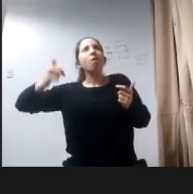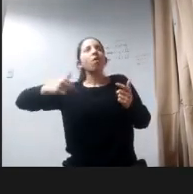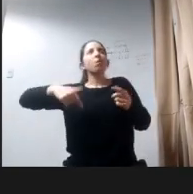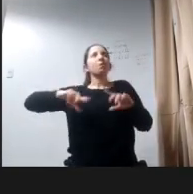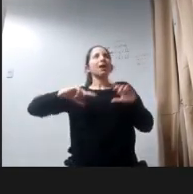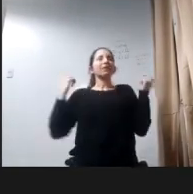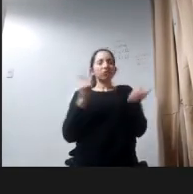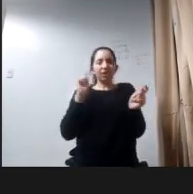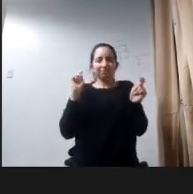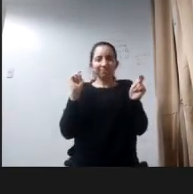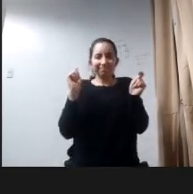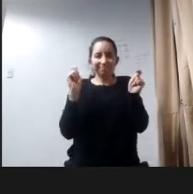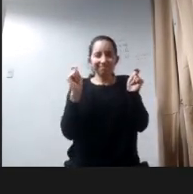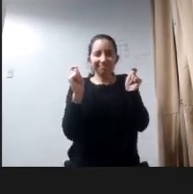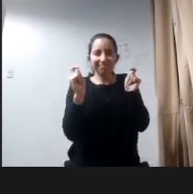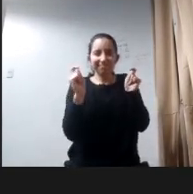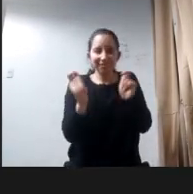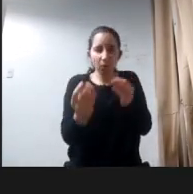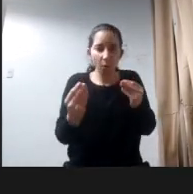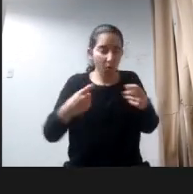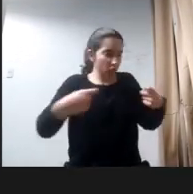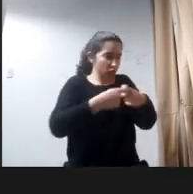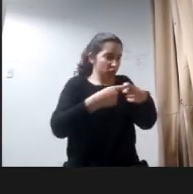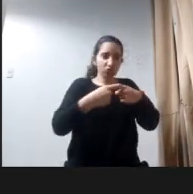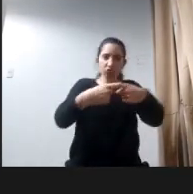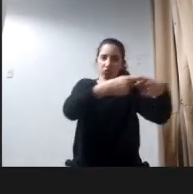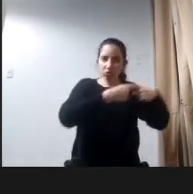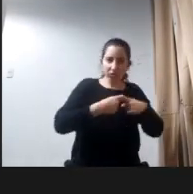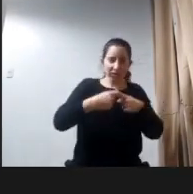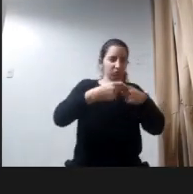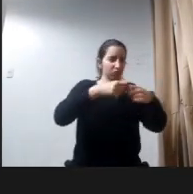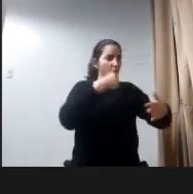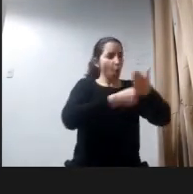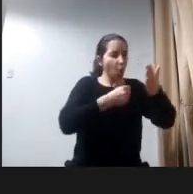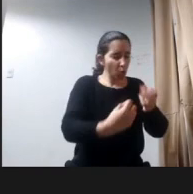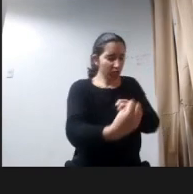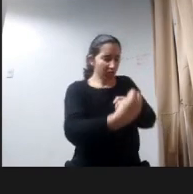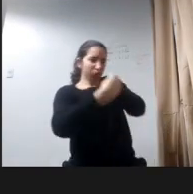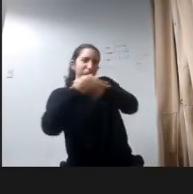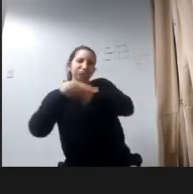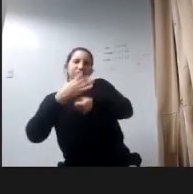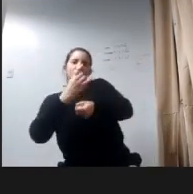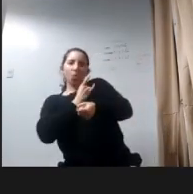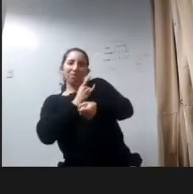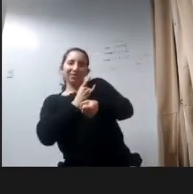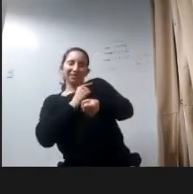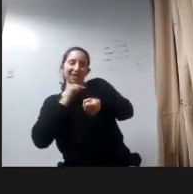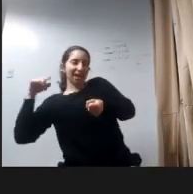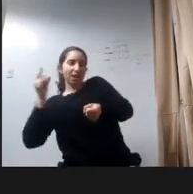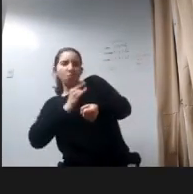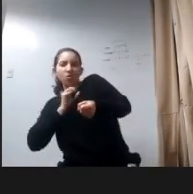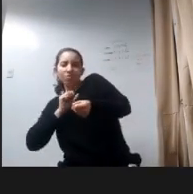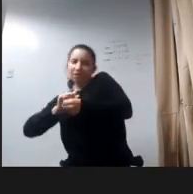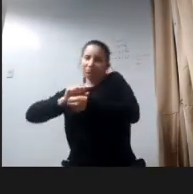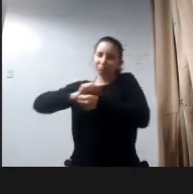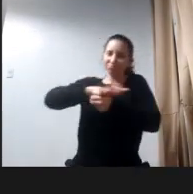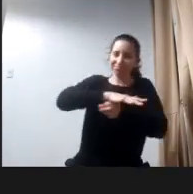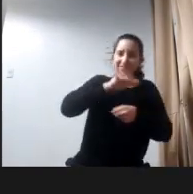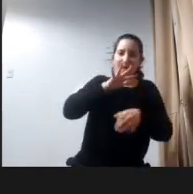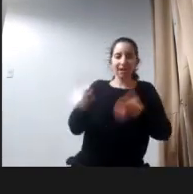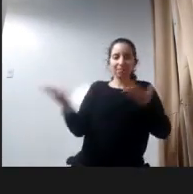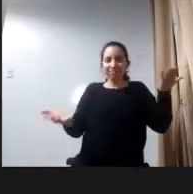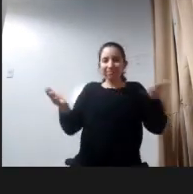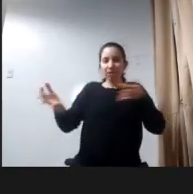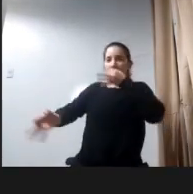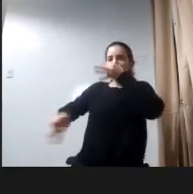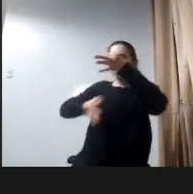transformaciones sociales, las hacemos nutridas de los movimientos sociales y de las organizaciones. Y ahí ponemos a dialogar las disciplinas. No es que